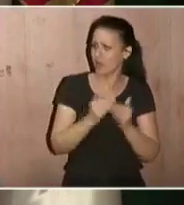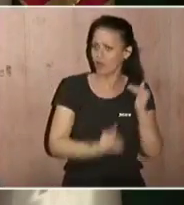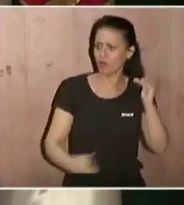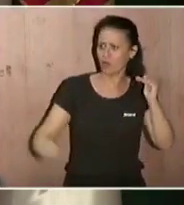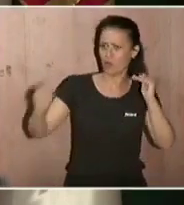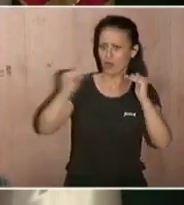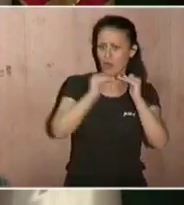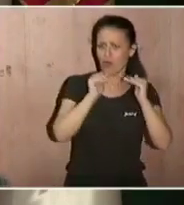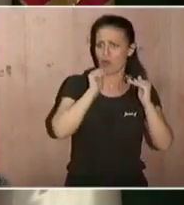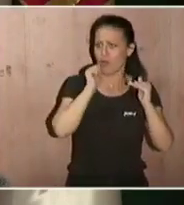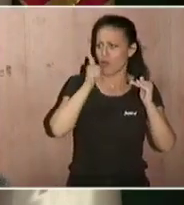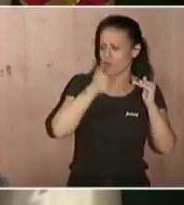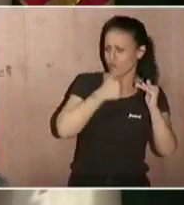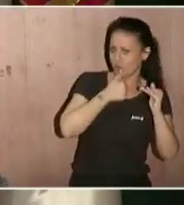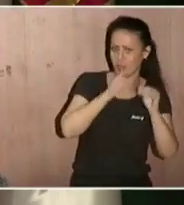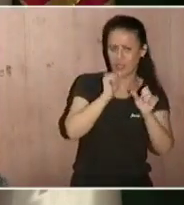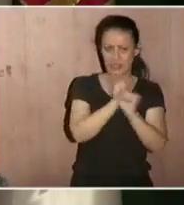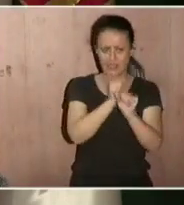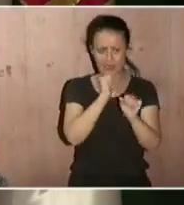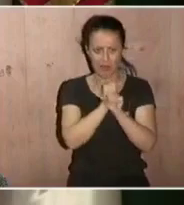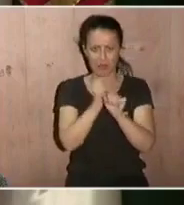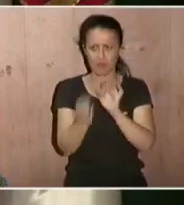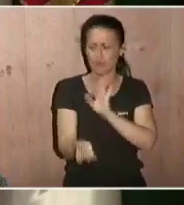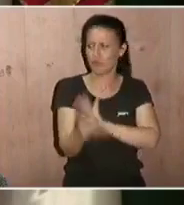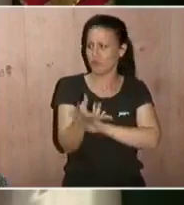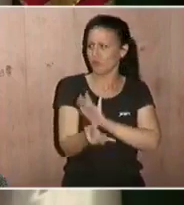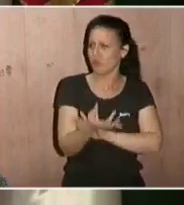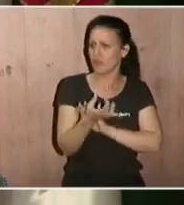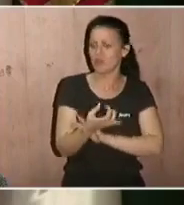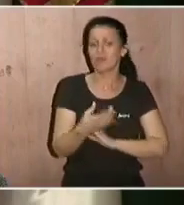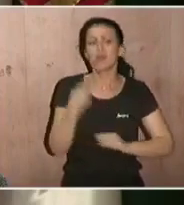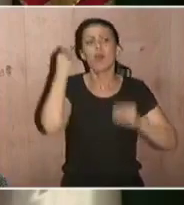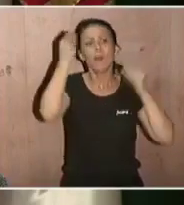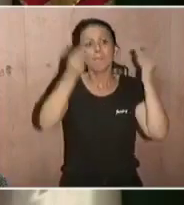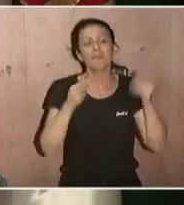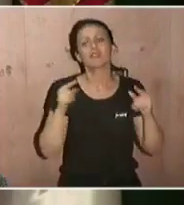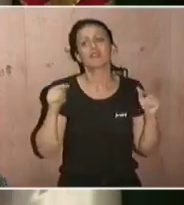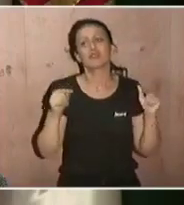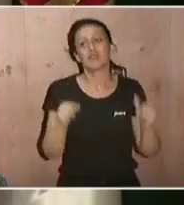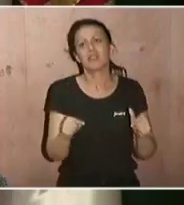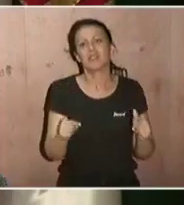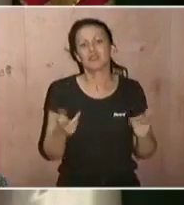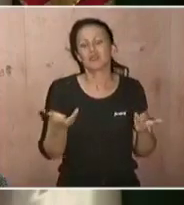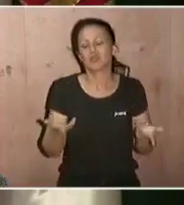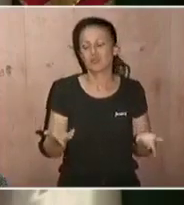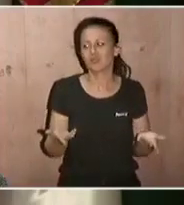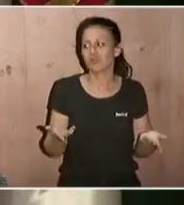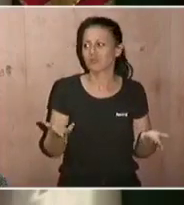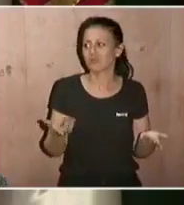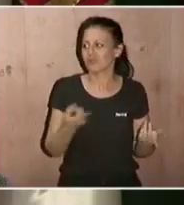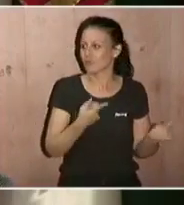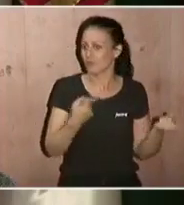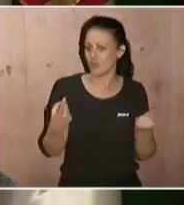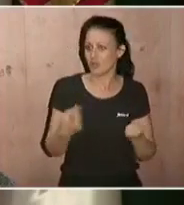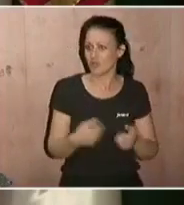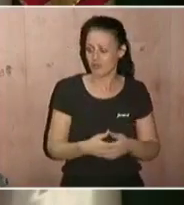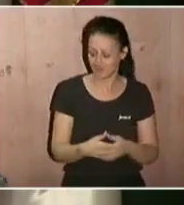anónima de los trabajos que se van publicando, pero creo que eso es absolutamente necesario.